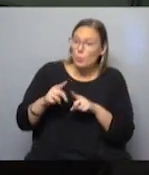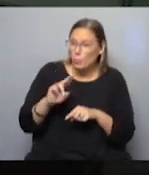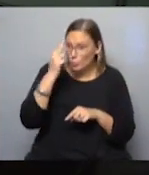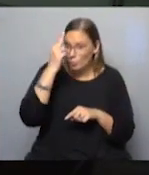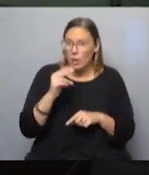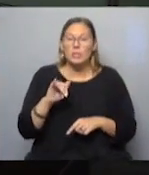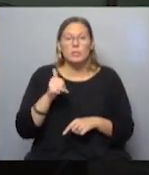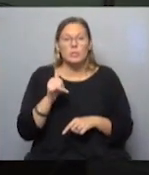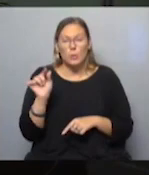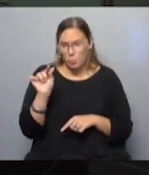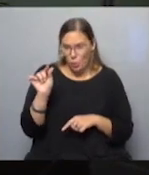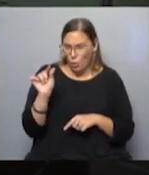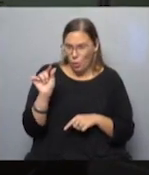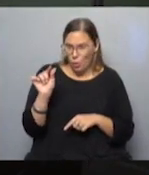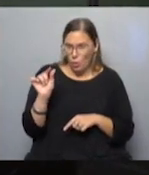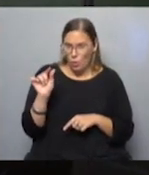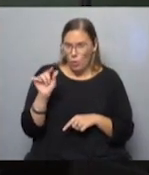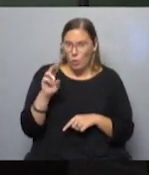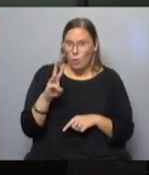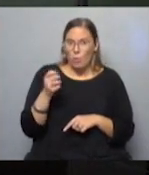en poco tiempo